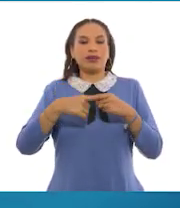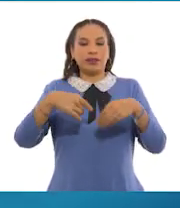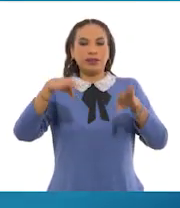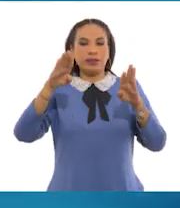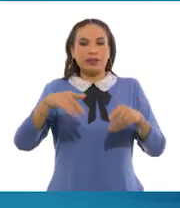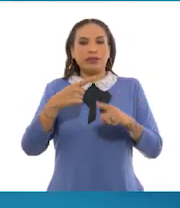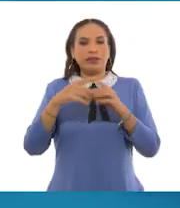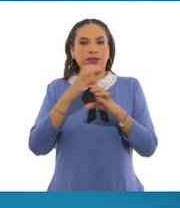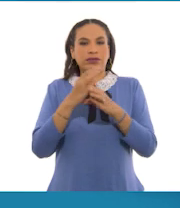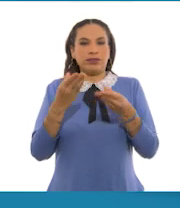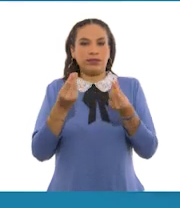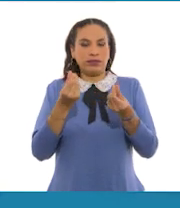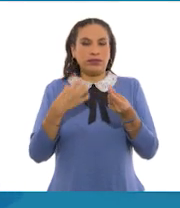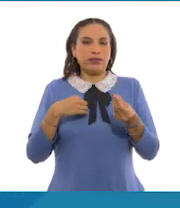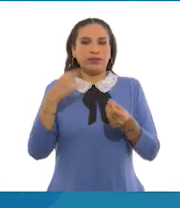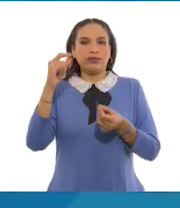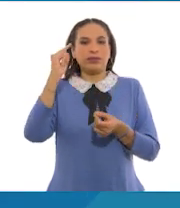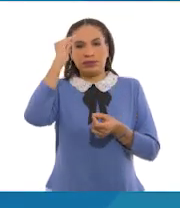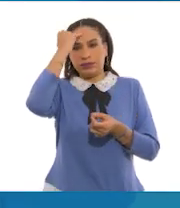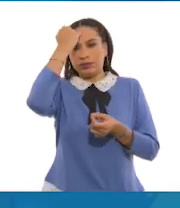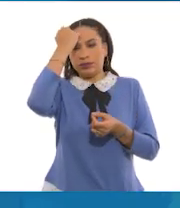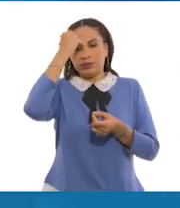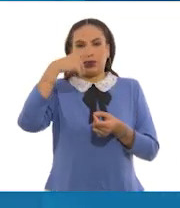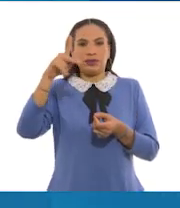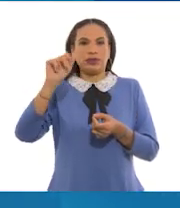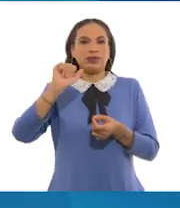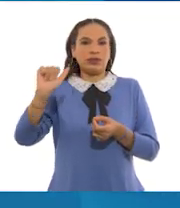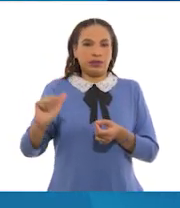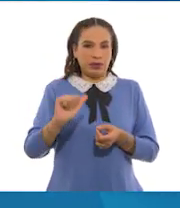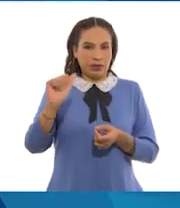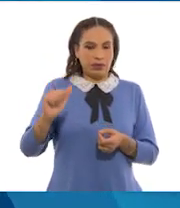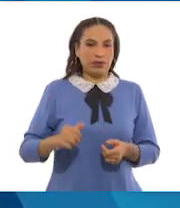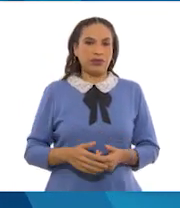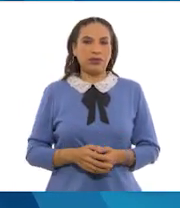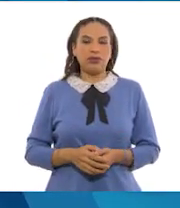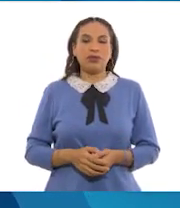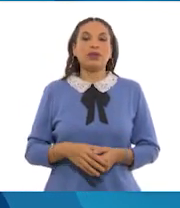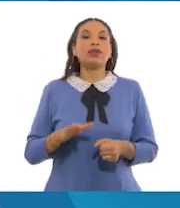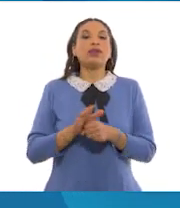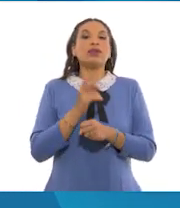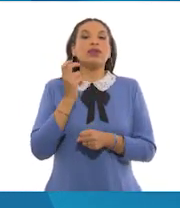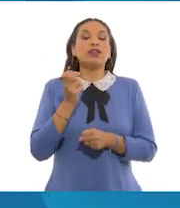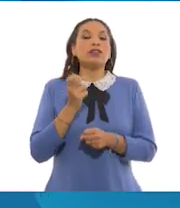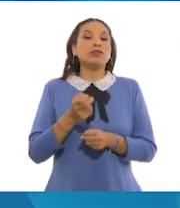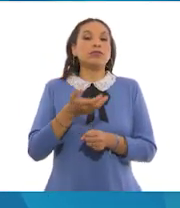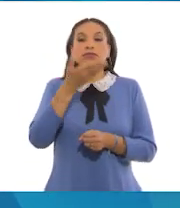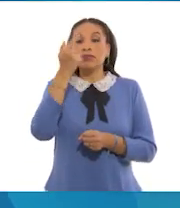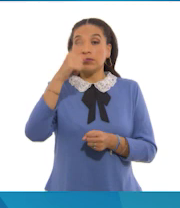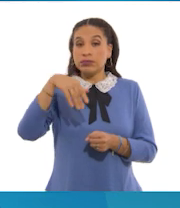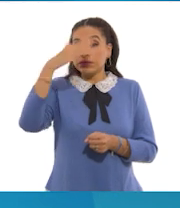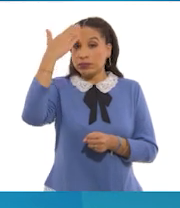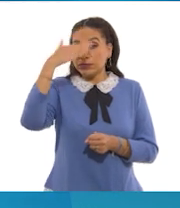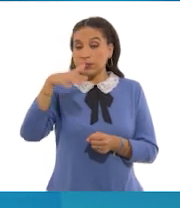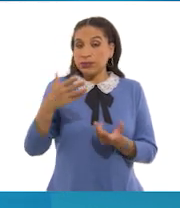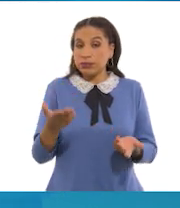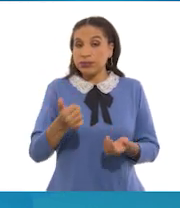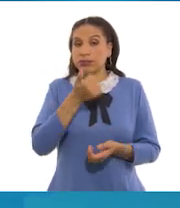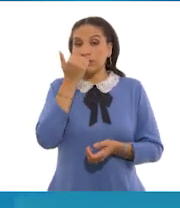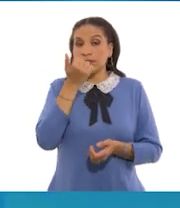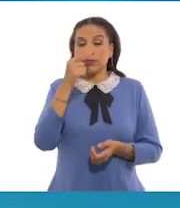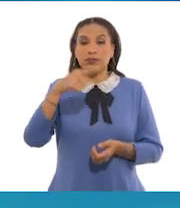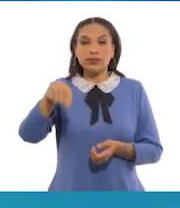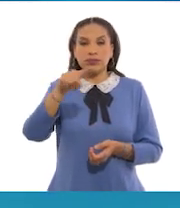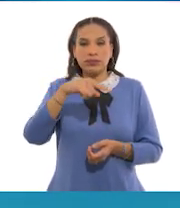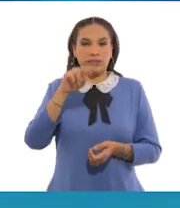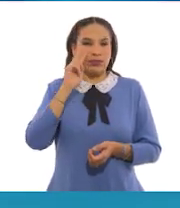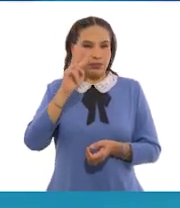prendas de algodón de la India y el sudeste asiático. De hecho, No sé si lo sabían ustedes, alumnas y alumnos